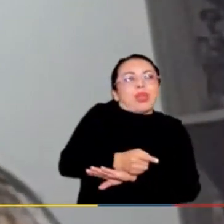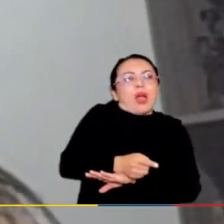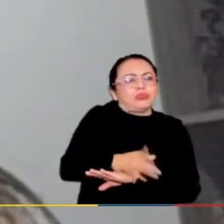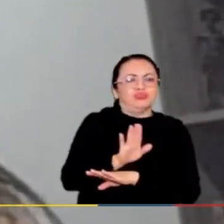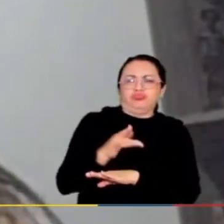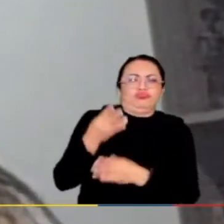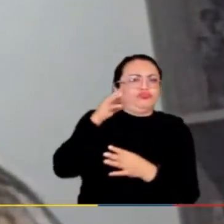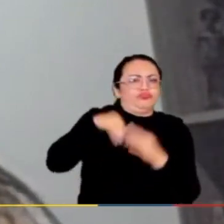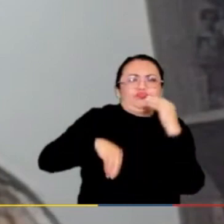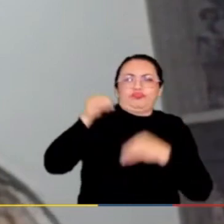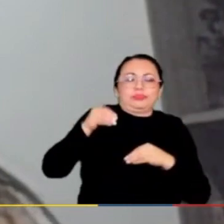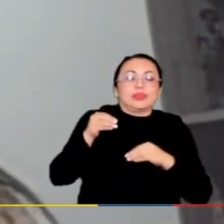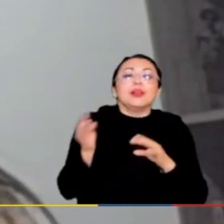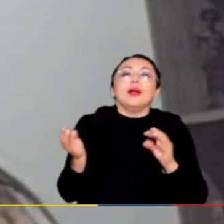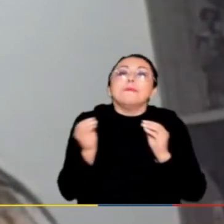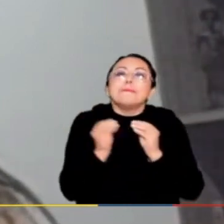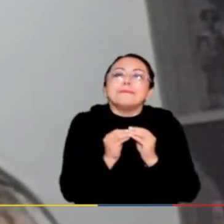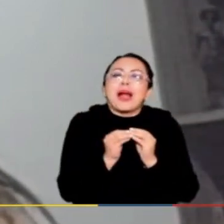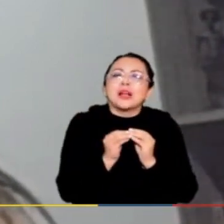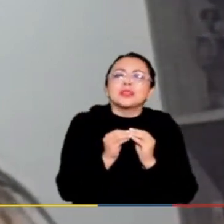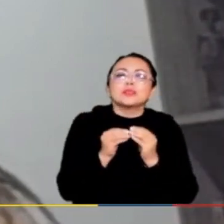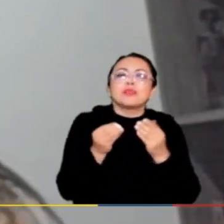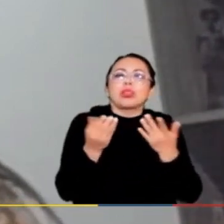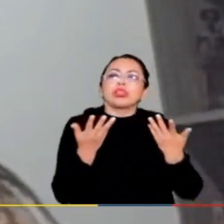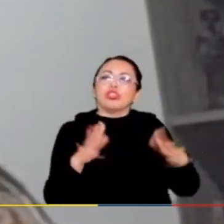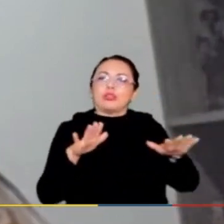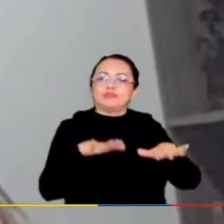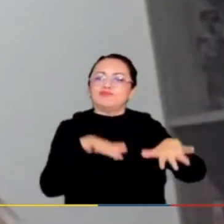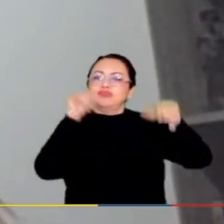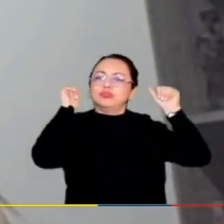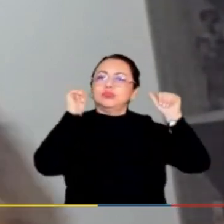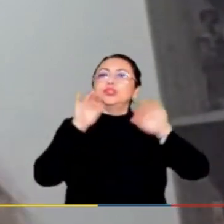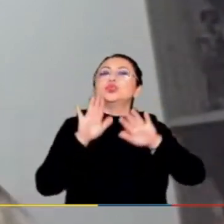y habla de que hubo un desistimiento tácito